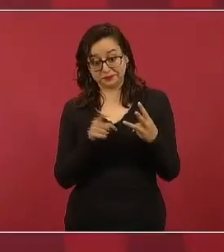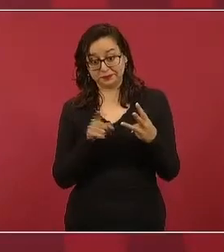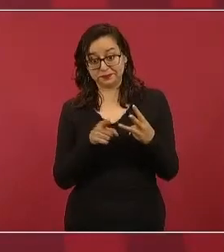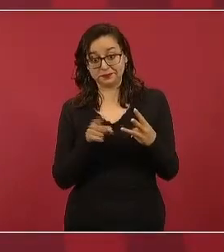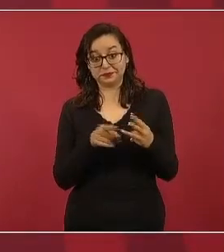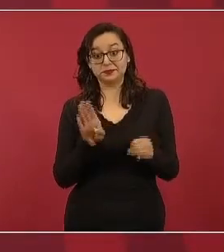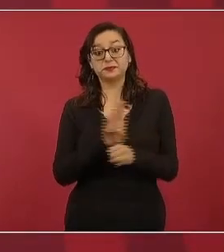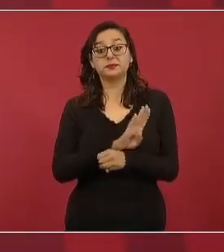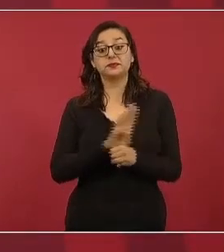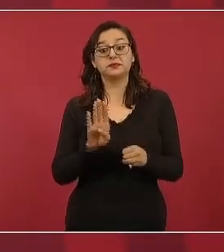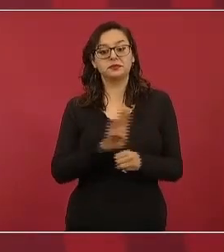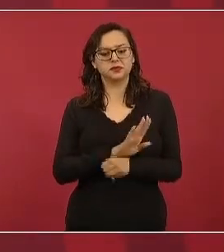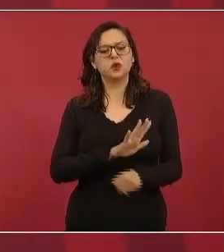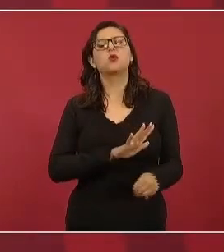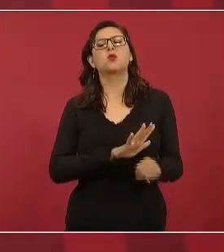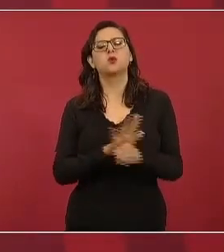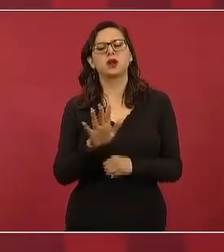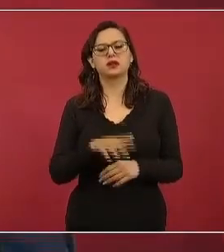es